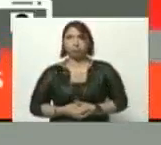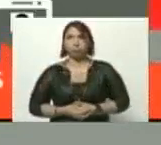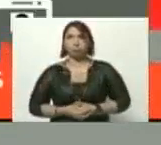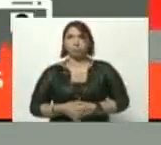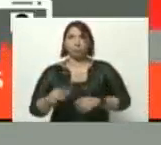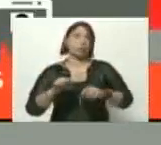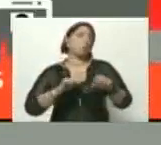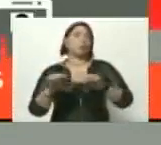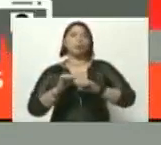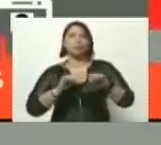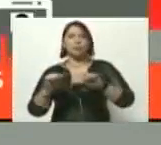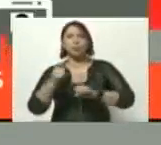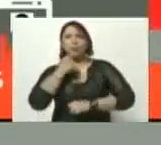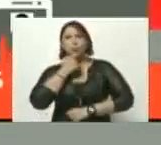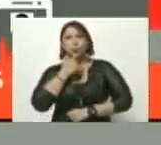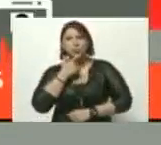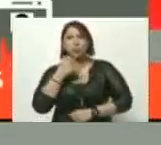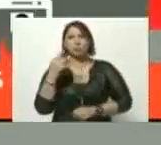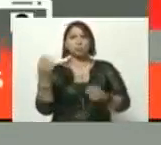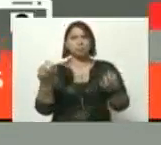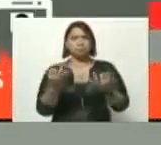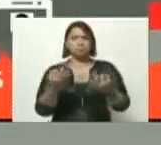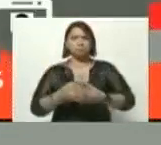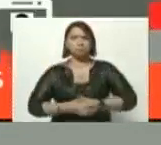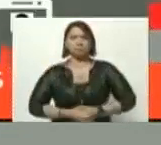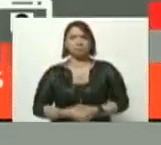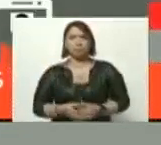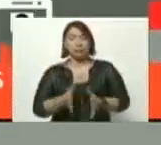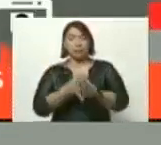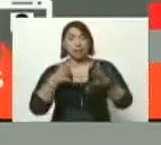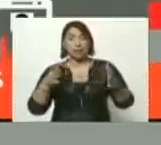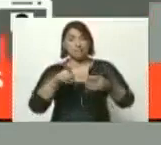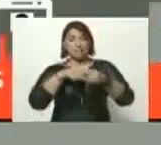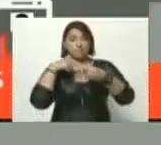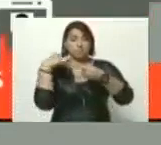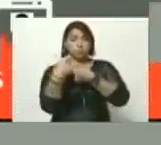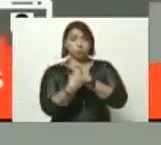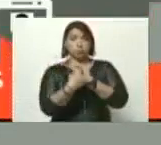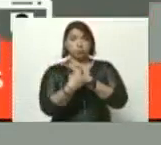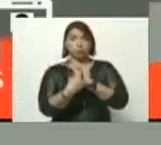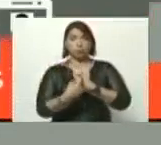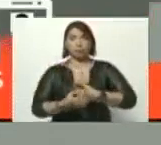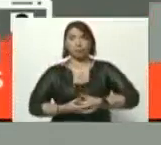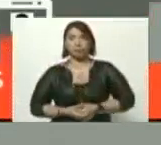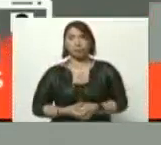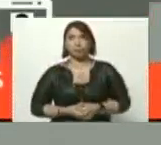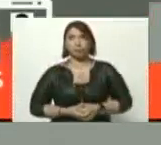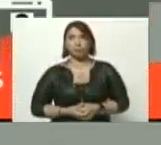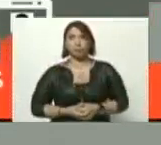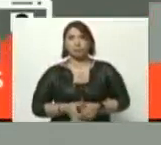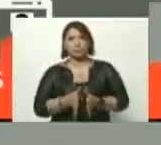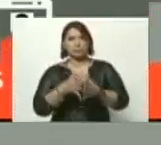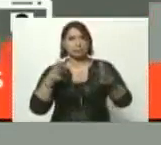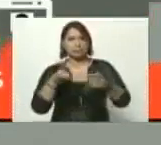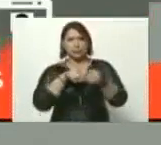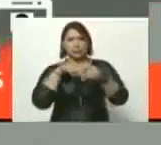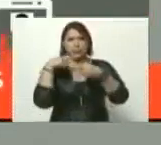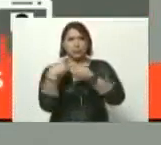movimiento bonito, de verdad, del gran polo patriótico. inmenso gran polo